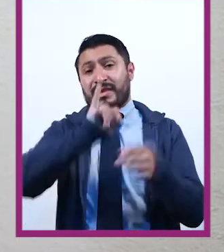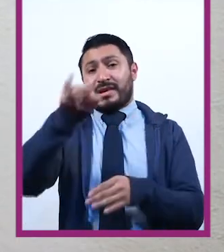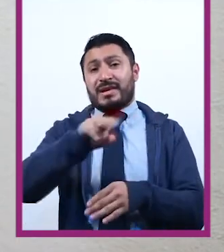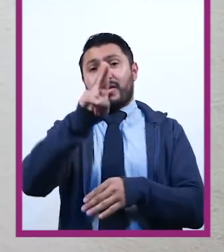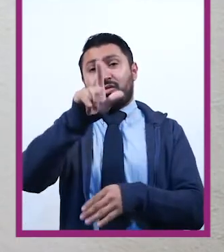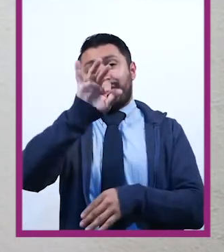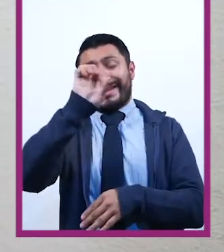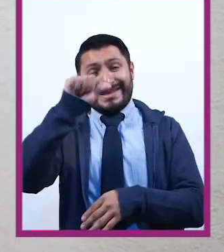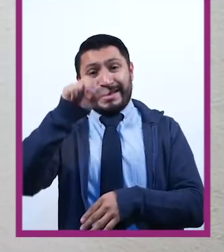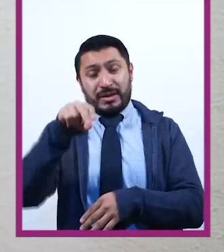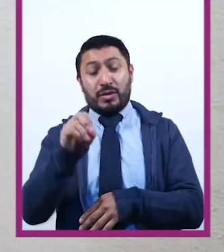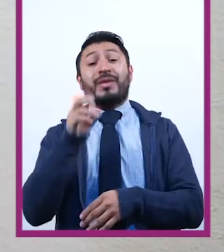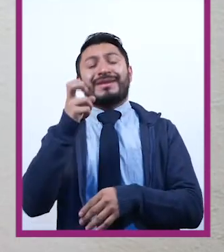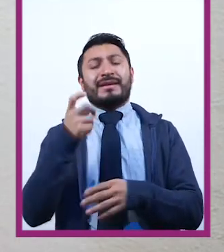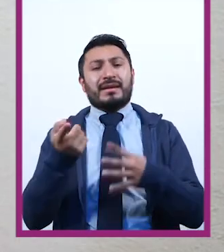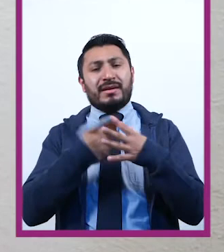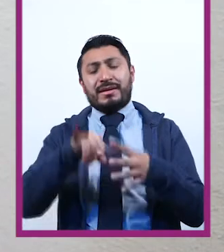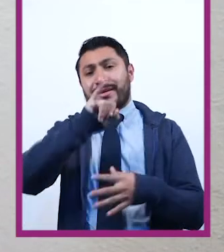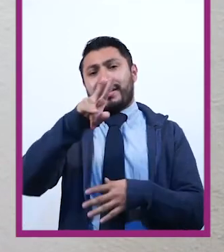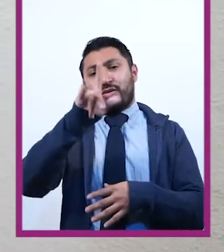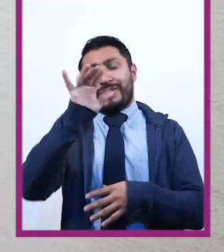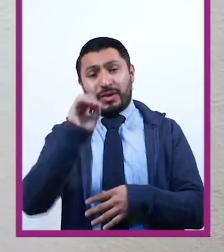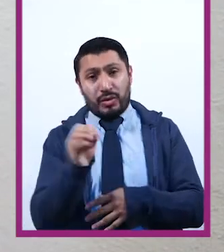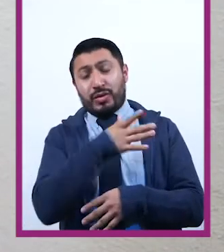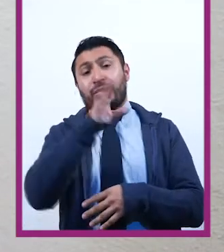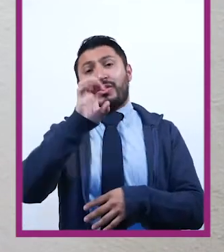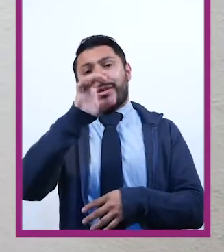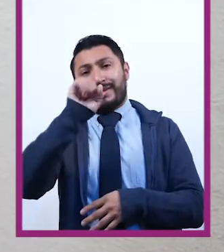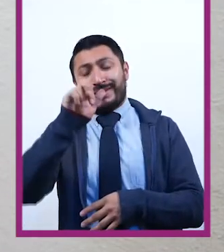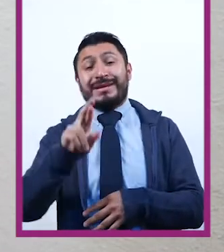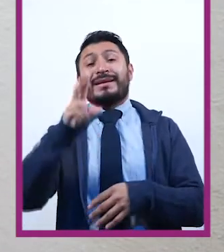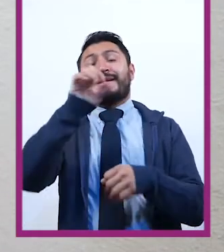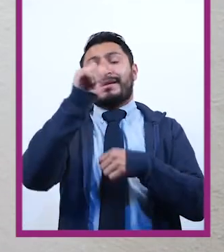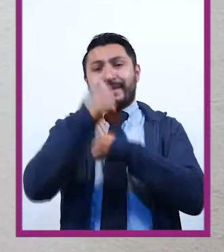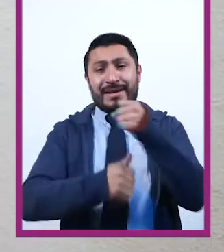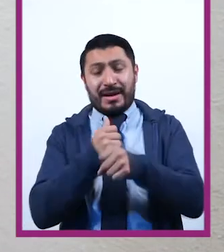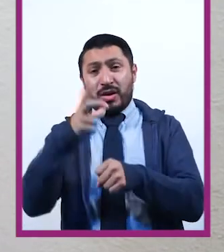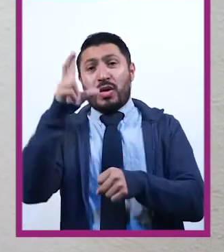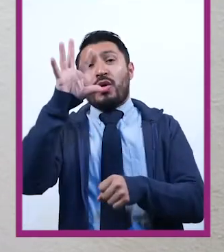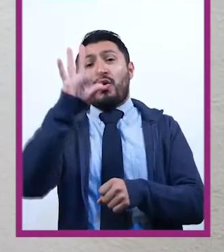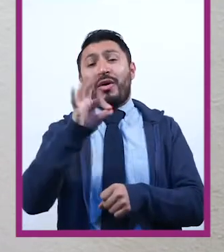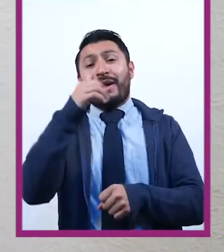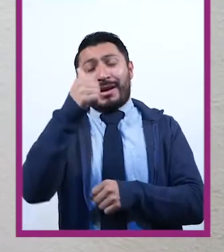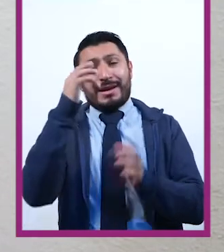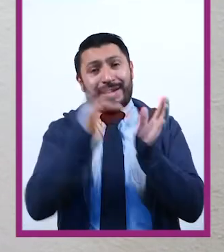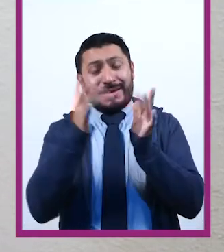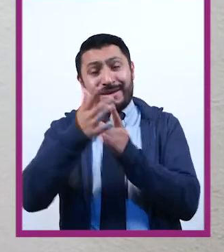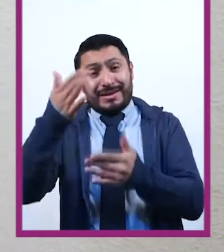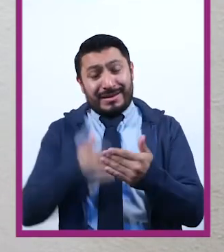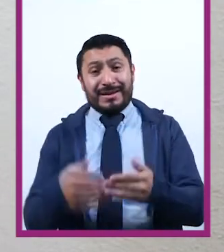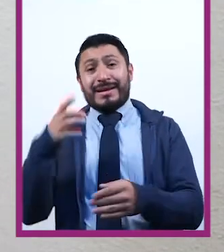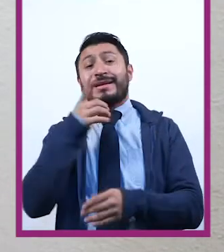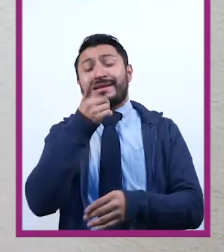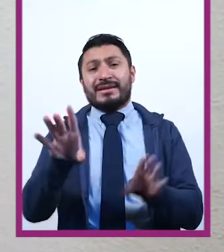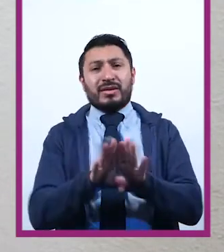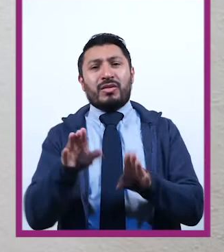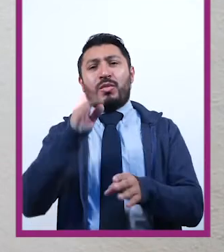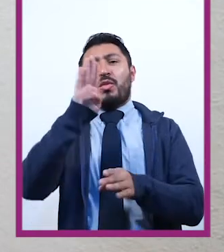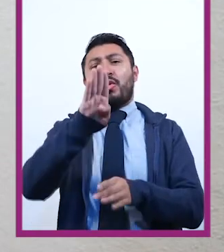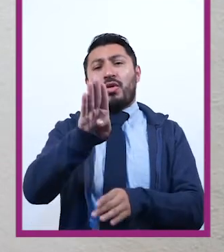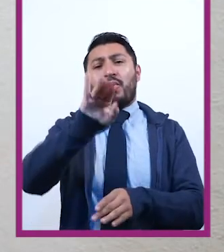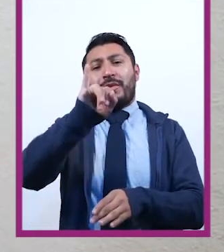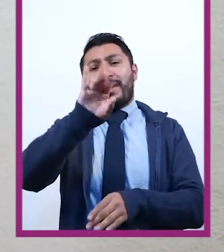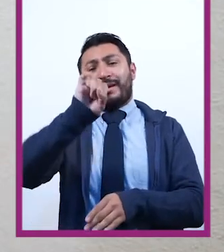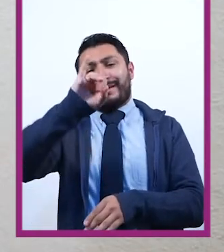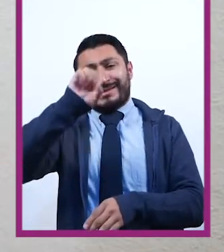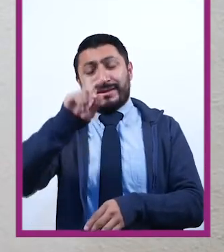calendario juliano fue introducido por Julio César en el año 46 a.C. y consideró bisiestos todos los años